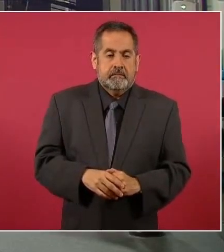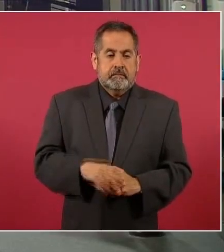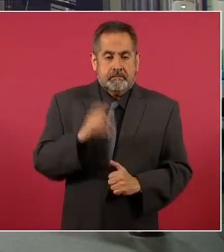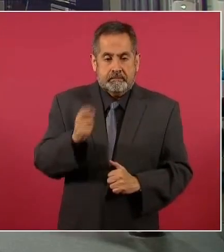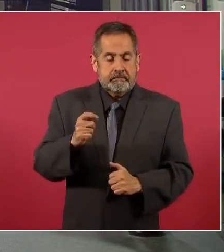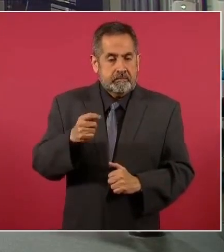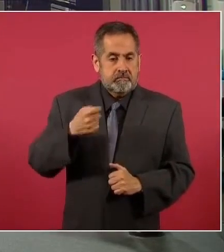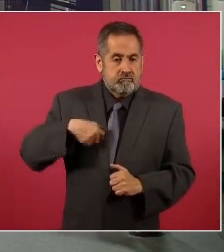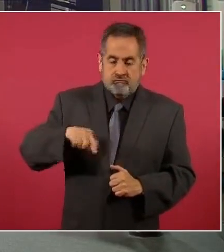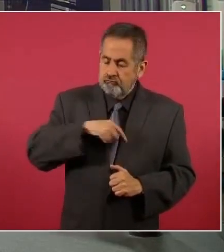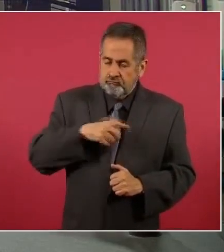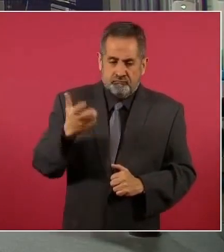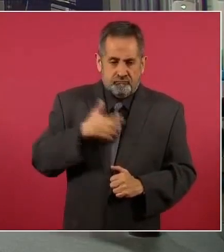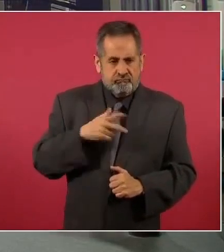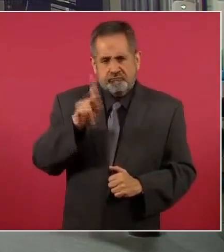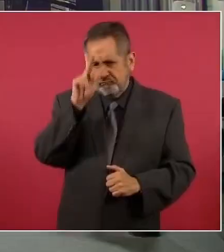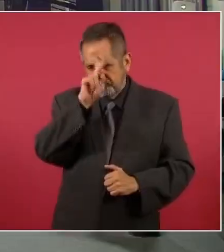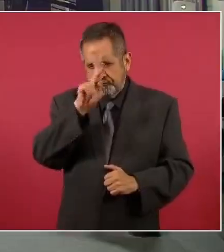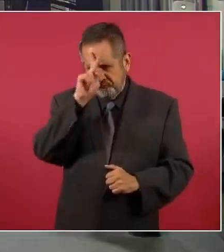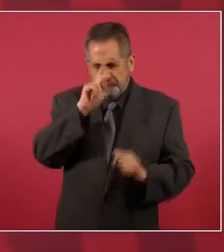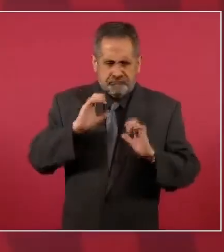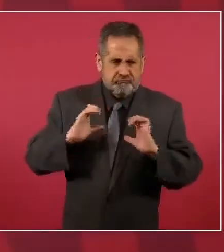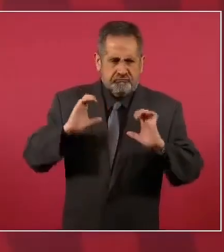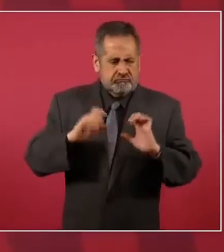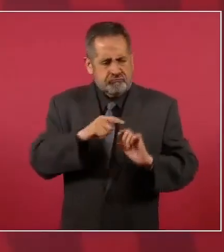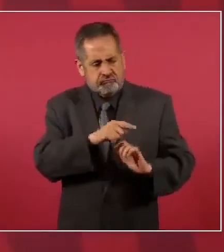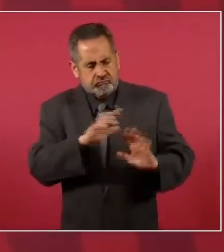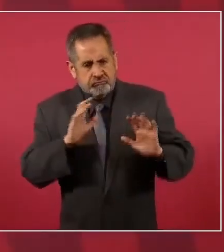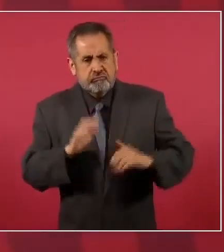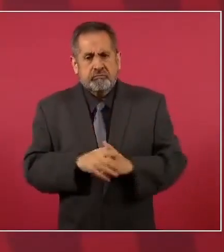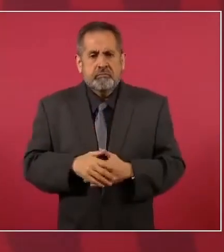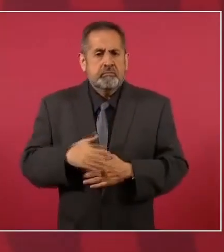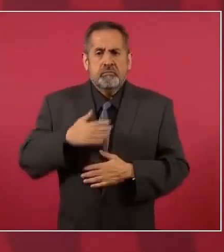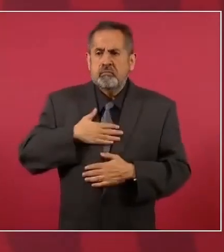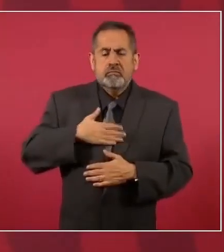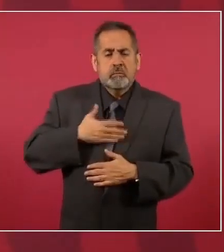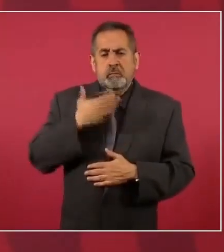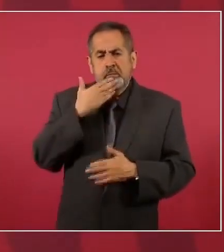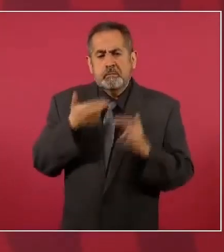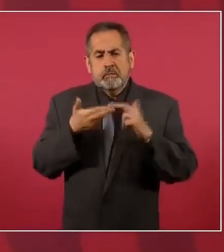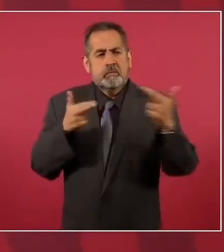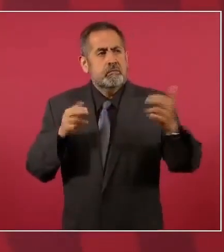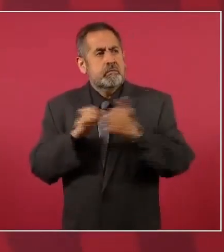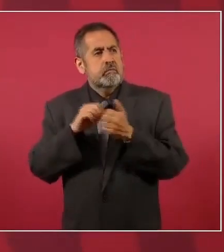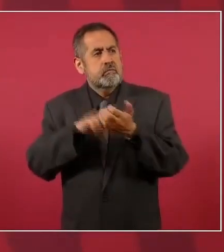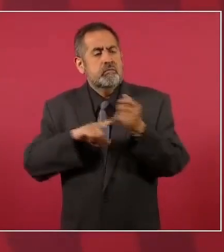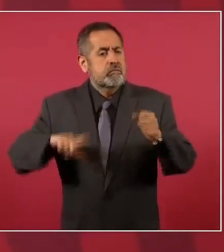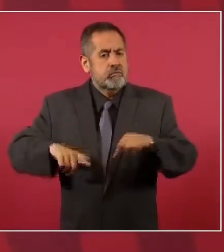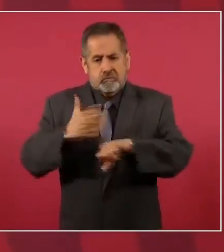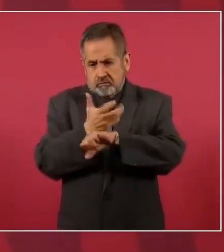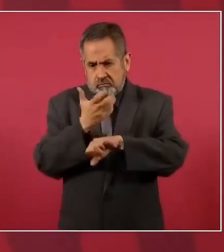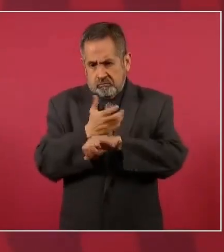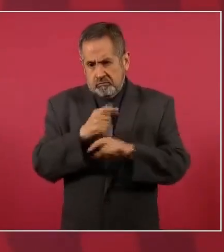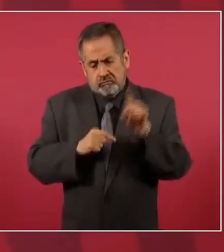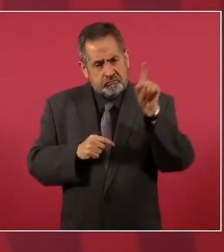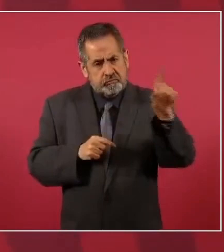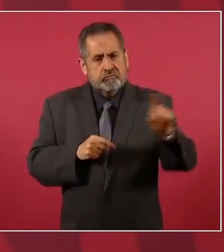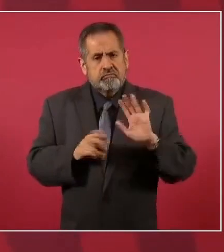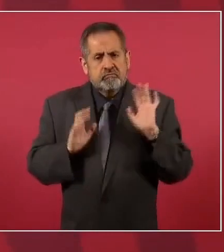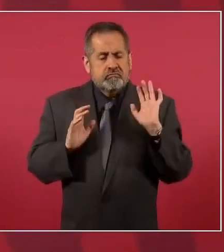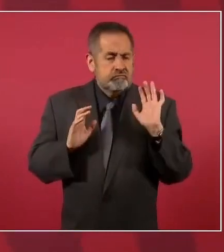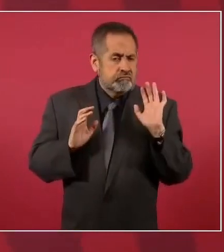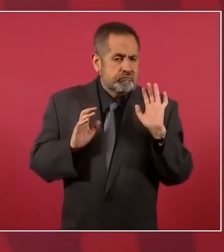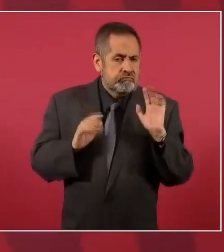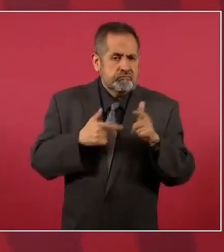pero nosotros vamos a actuar con prudencia. Llevamos muy buenas relaciones con el gobierno de Estados Unidos, las vamos a